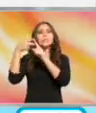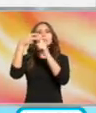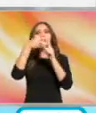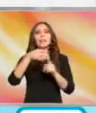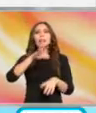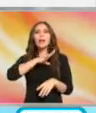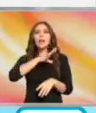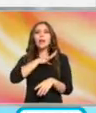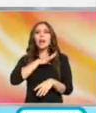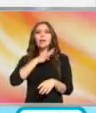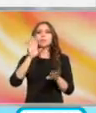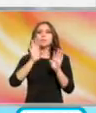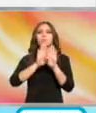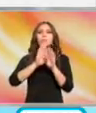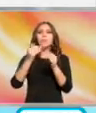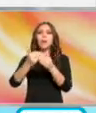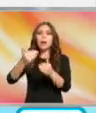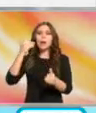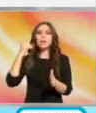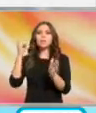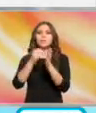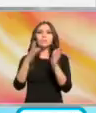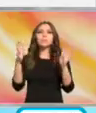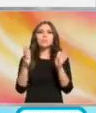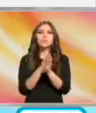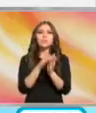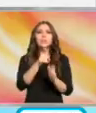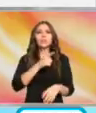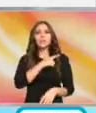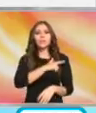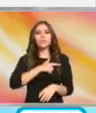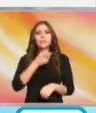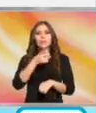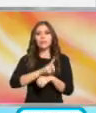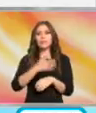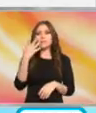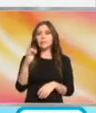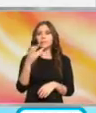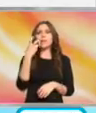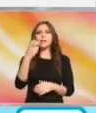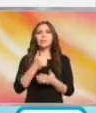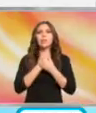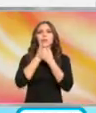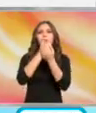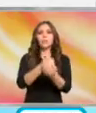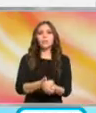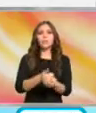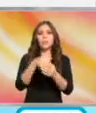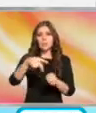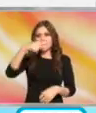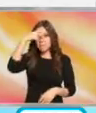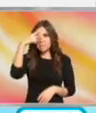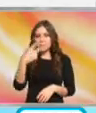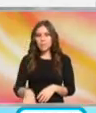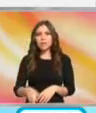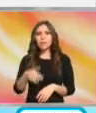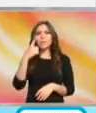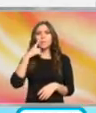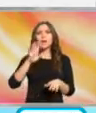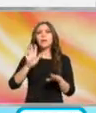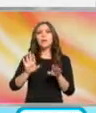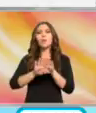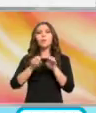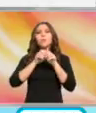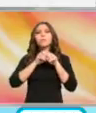me gustó el 5 de febrero, porque eso benefició a México, ¿sí? Para que brillemos. Tenemos todos los